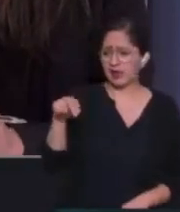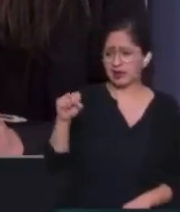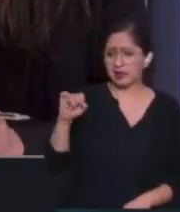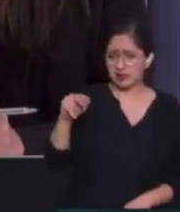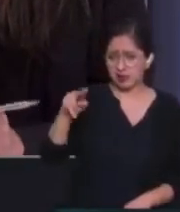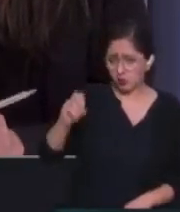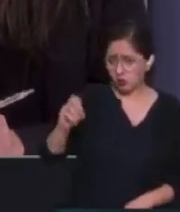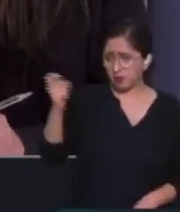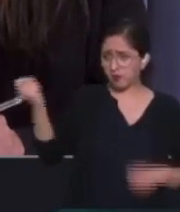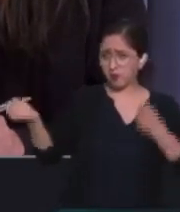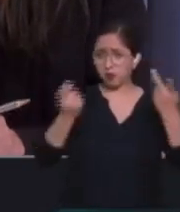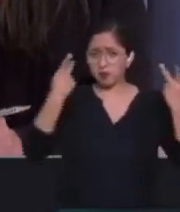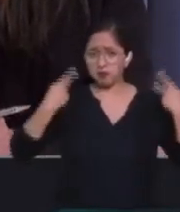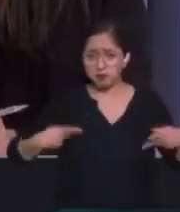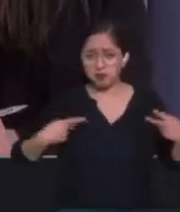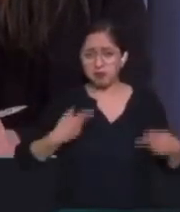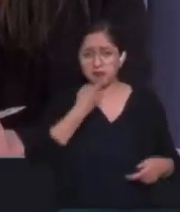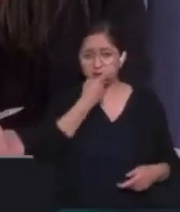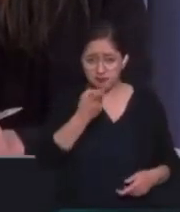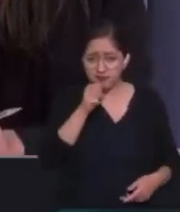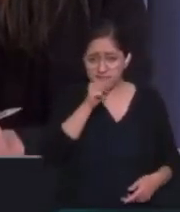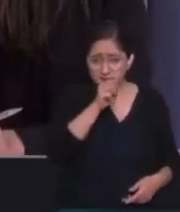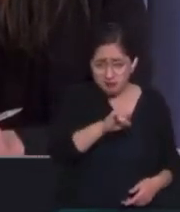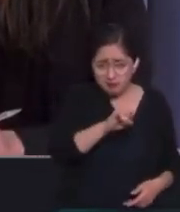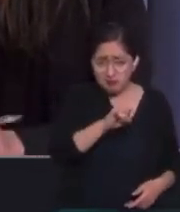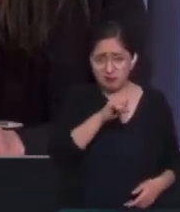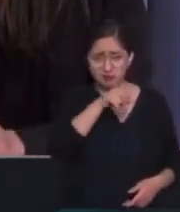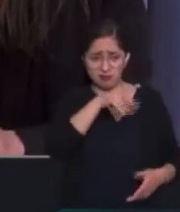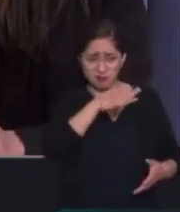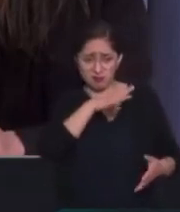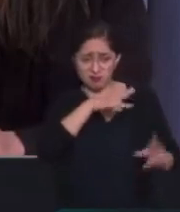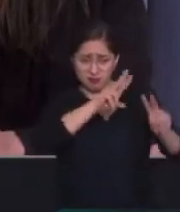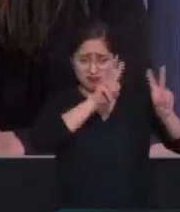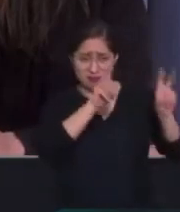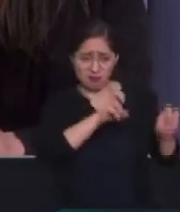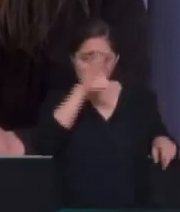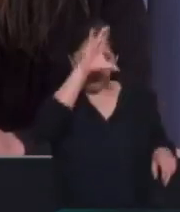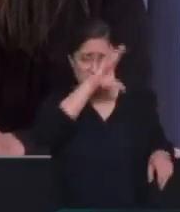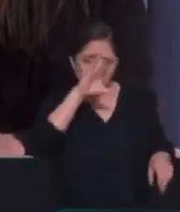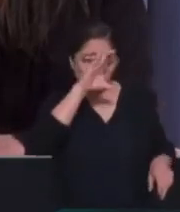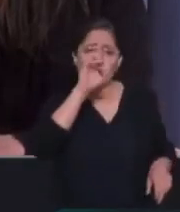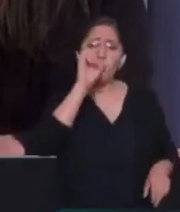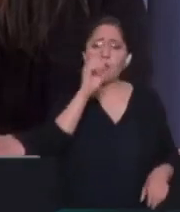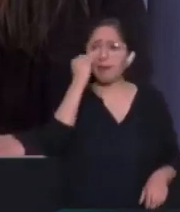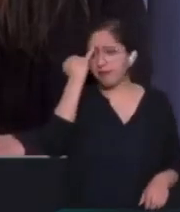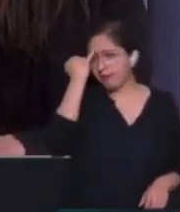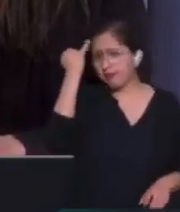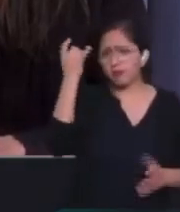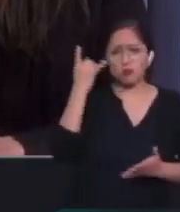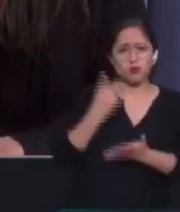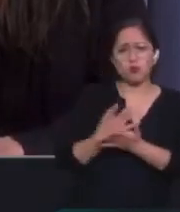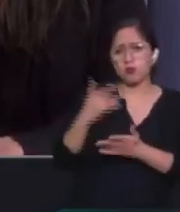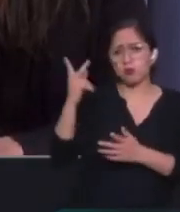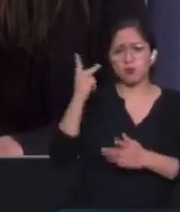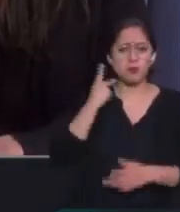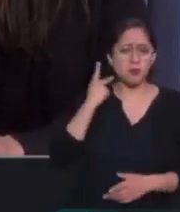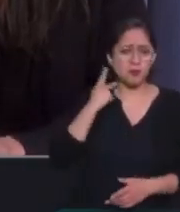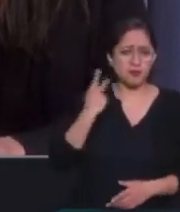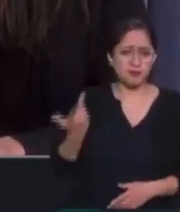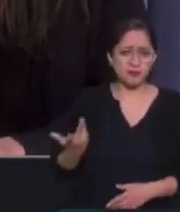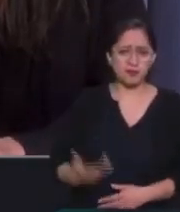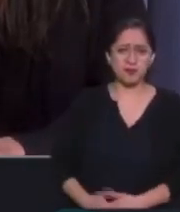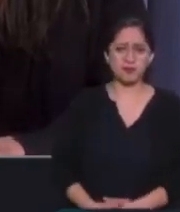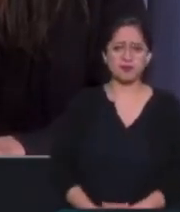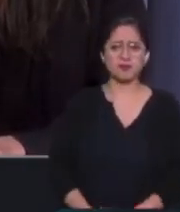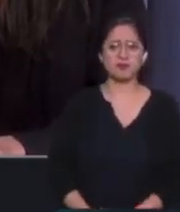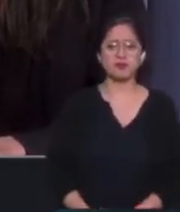a aplicársela? ¿Está sustentado científicamente o se tratará de una situación política? Mira, lo que pasa